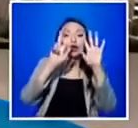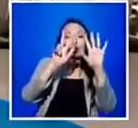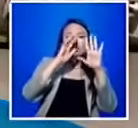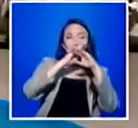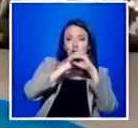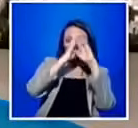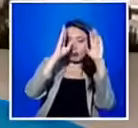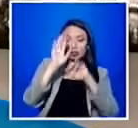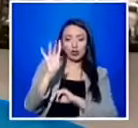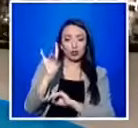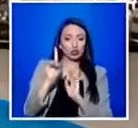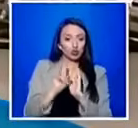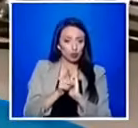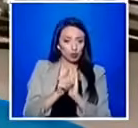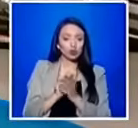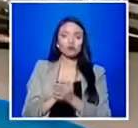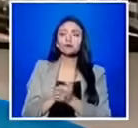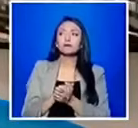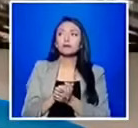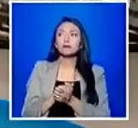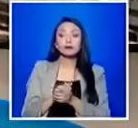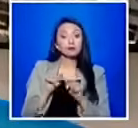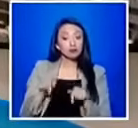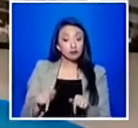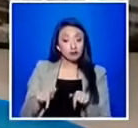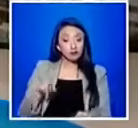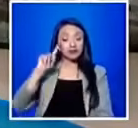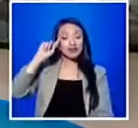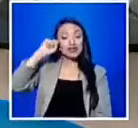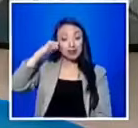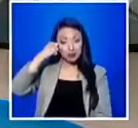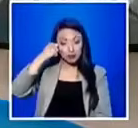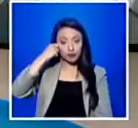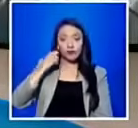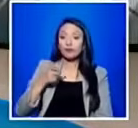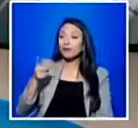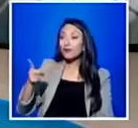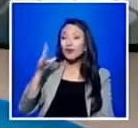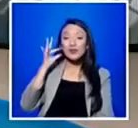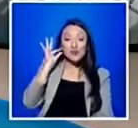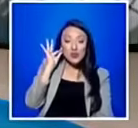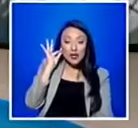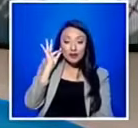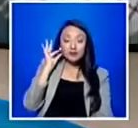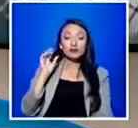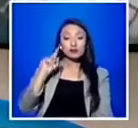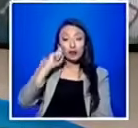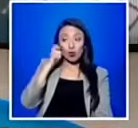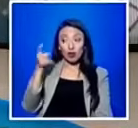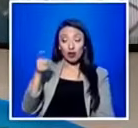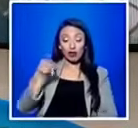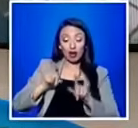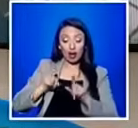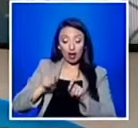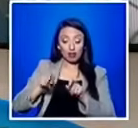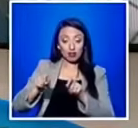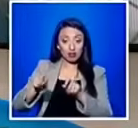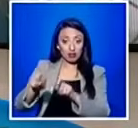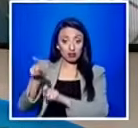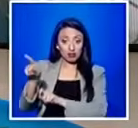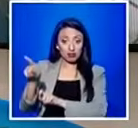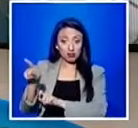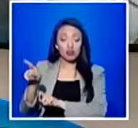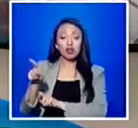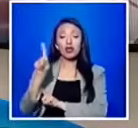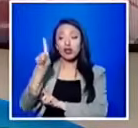8:08. Seguro ustedes recuerdan, aquí lo contamos, la historia de Johanna Pacheco, la madre con cáncer de colon que tiene una